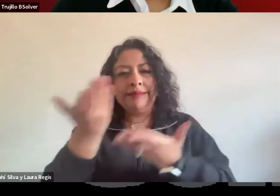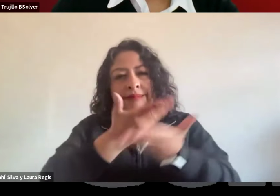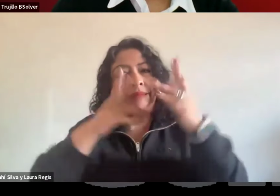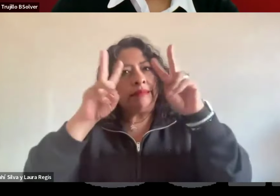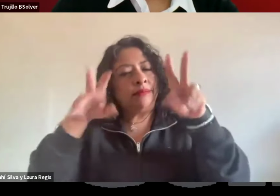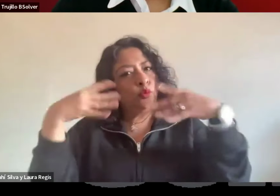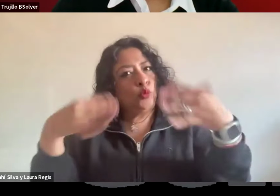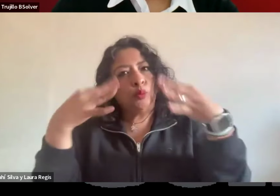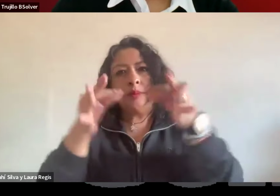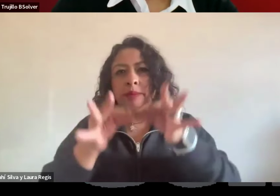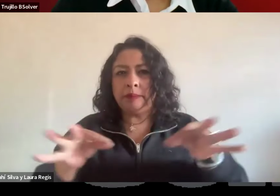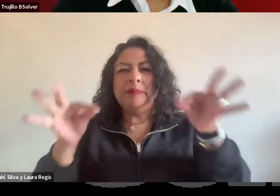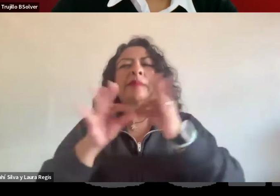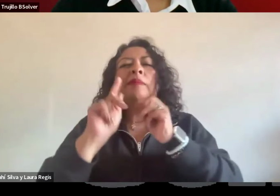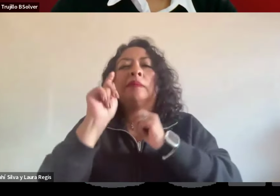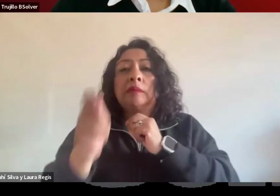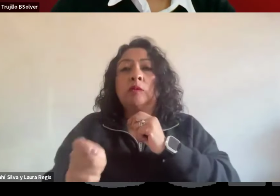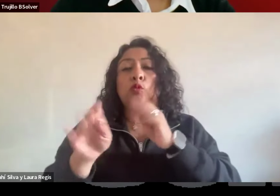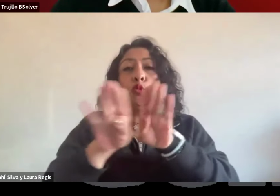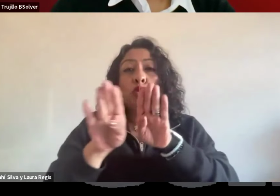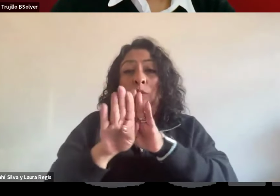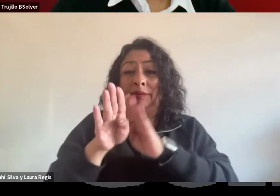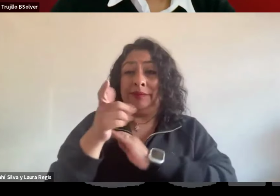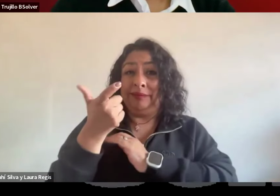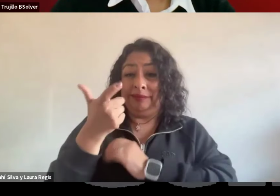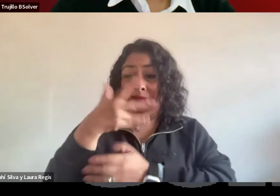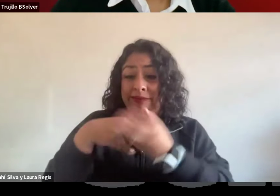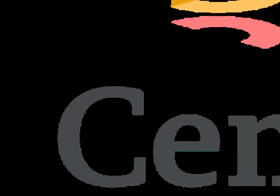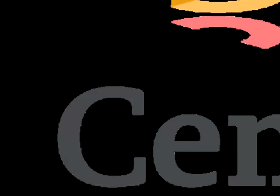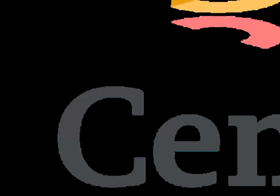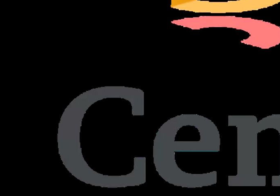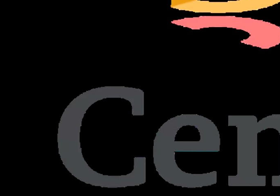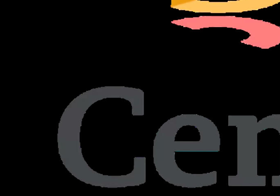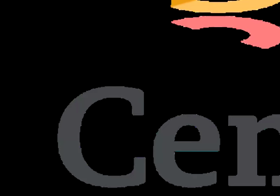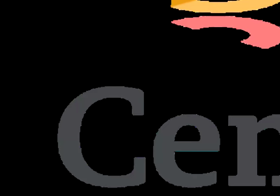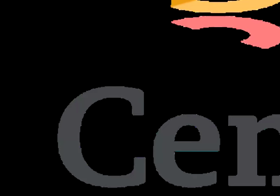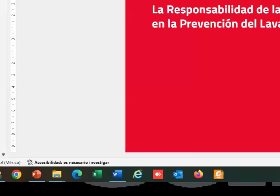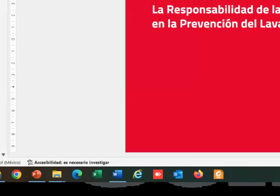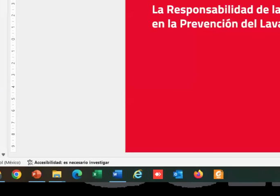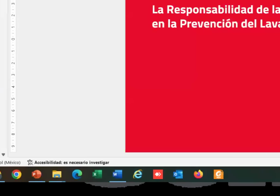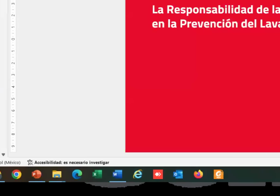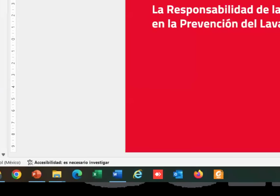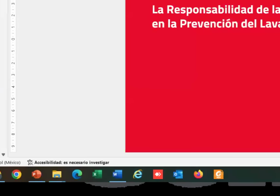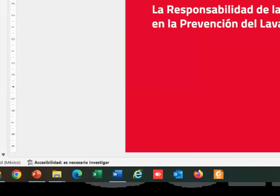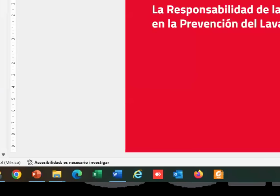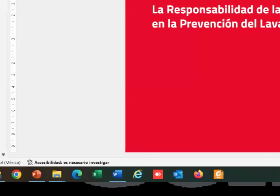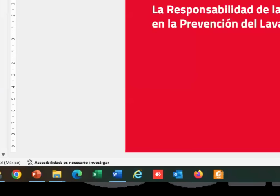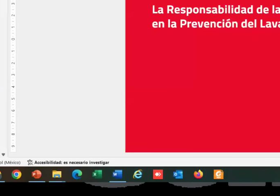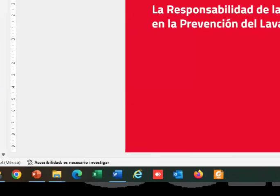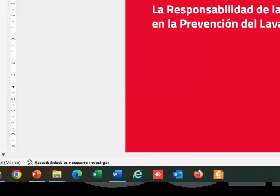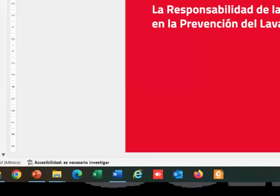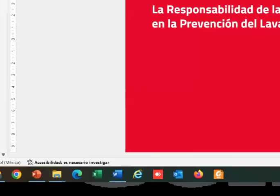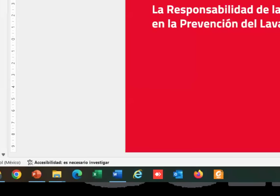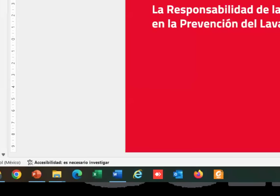tema tan importante que es la prevención del lavado de dinero dentro de nuestras organizaciones. Sabemos que en días